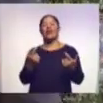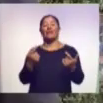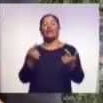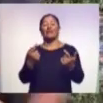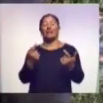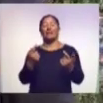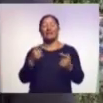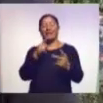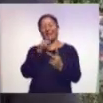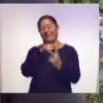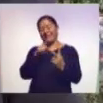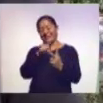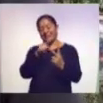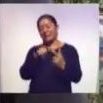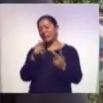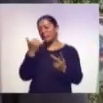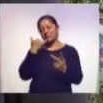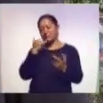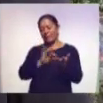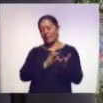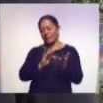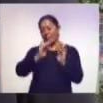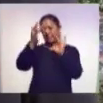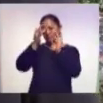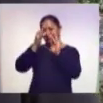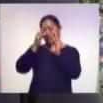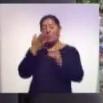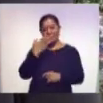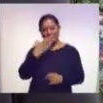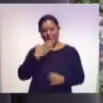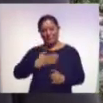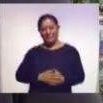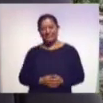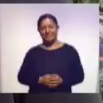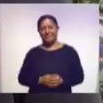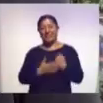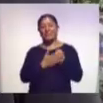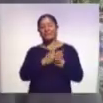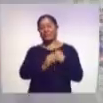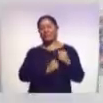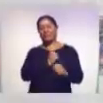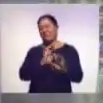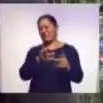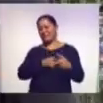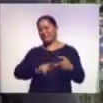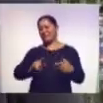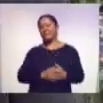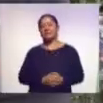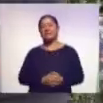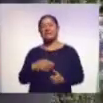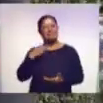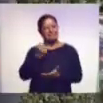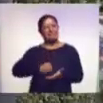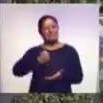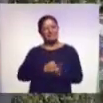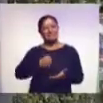Que vayan de la mano, pero va muy bien, y pues la idea es que esto ya funcione en el año que viene, ya a principios de año. Estamos siendo muy exigentes porque si